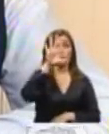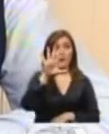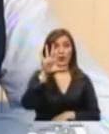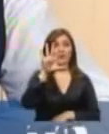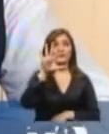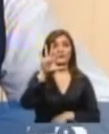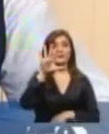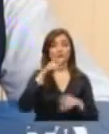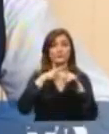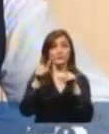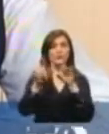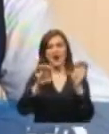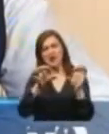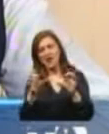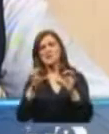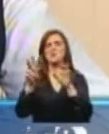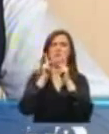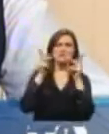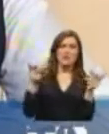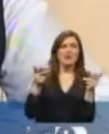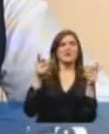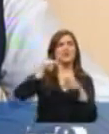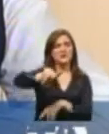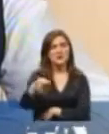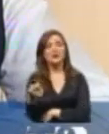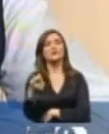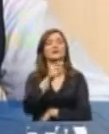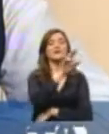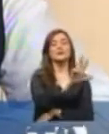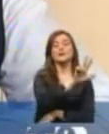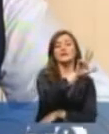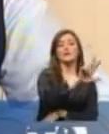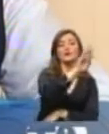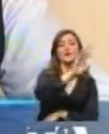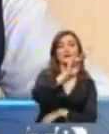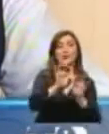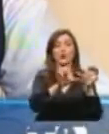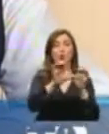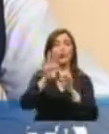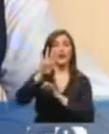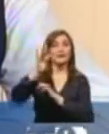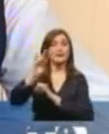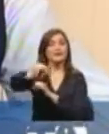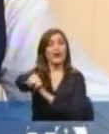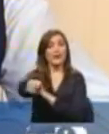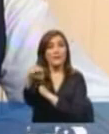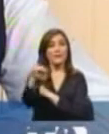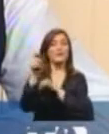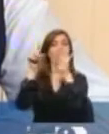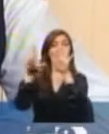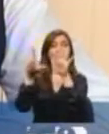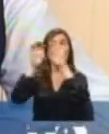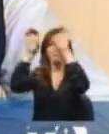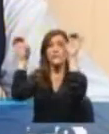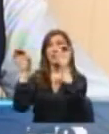375 medios de comunicación, que son 277 radios, 47 estaciones de televisión, 7 empresas de